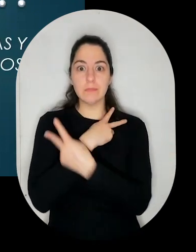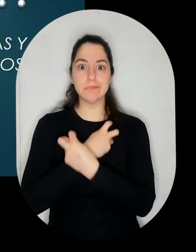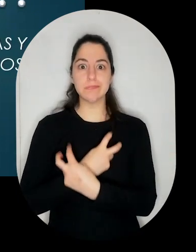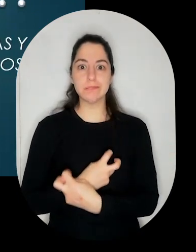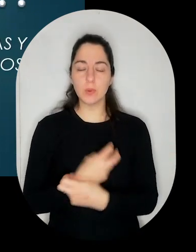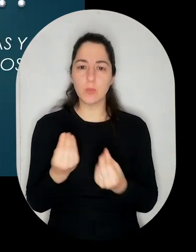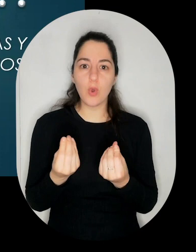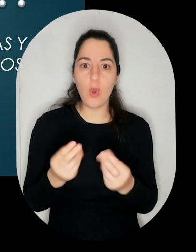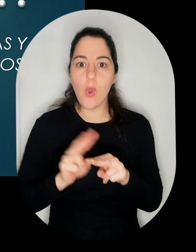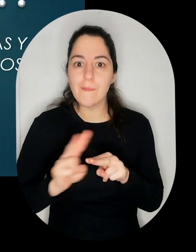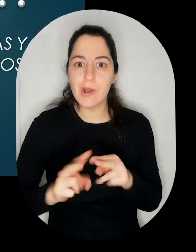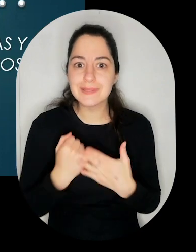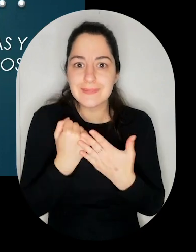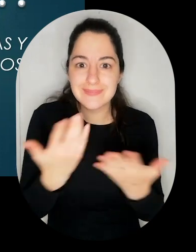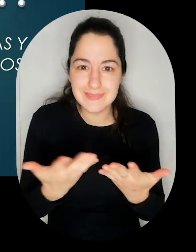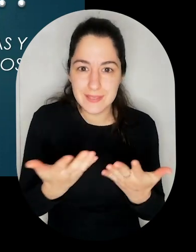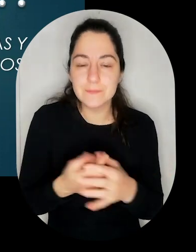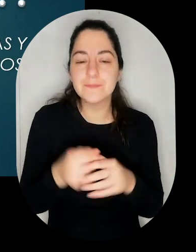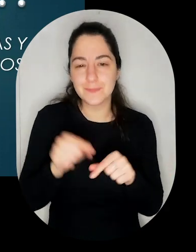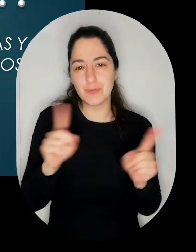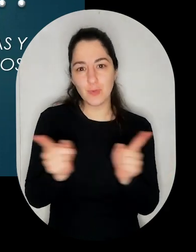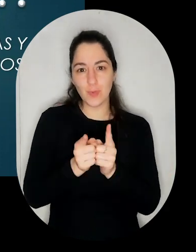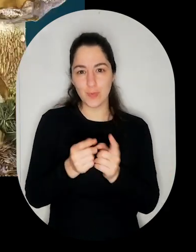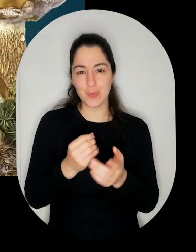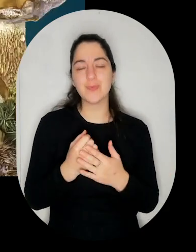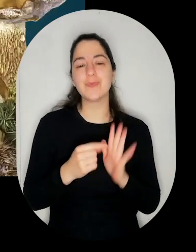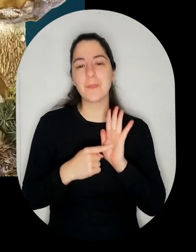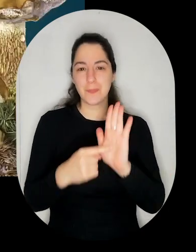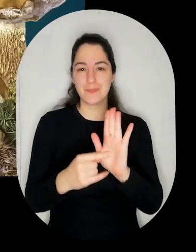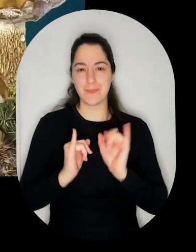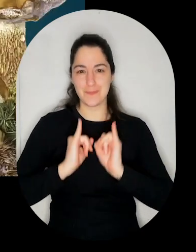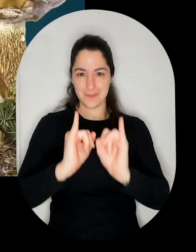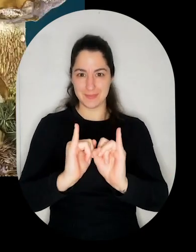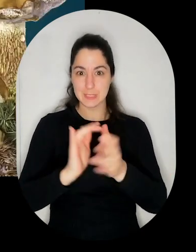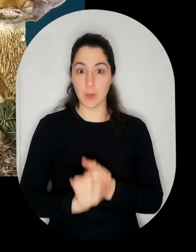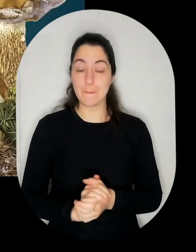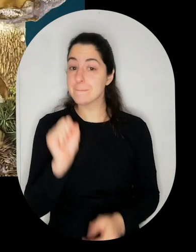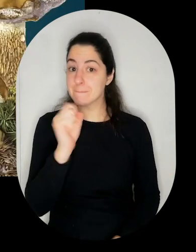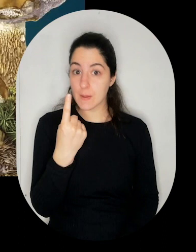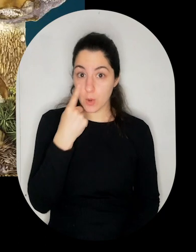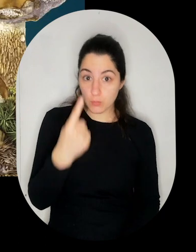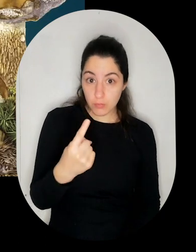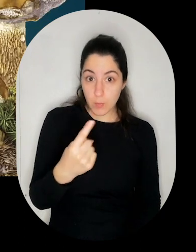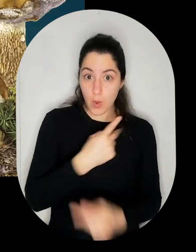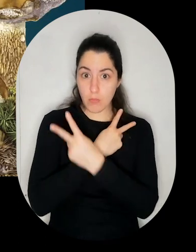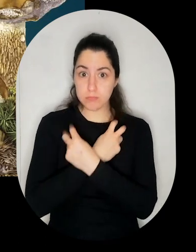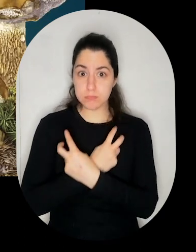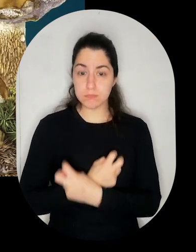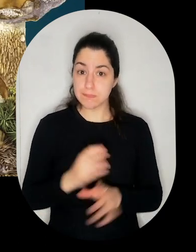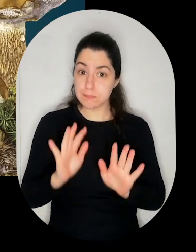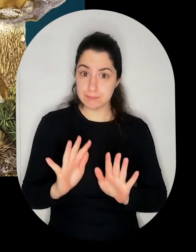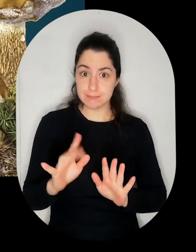Vamos a revisar las medidas básicas de primeros auxilios en forma muy breve también, muy cortito. Primera respuesta. Ante un síndrome de intoxicación,